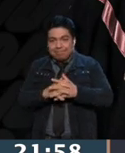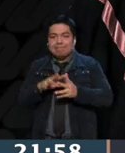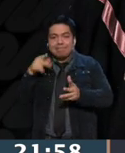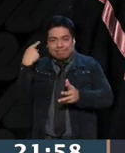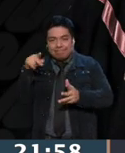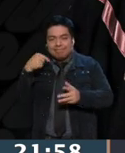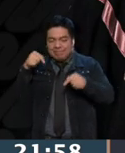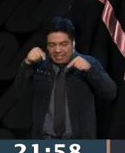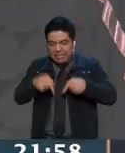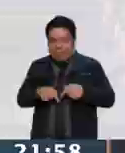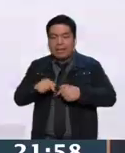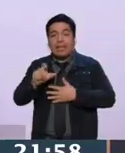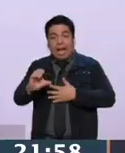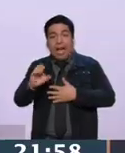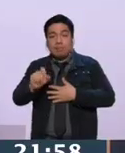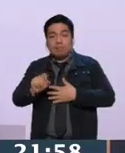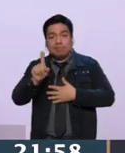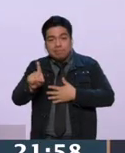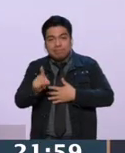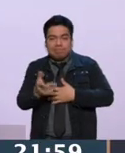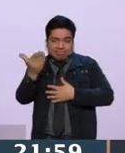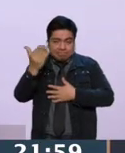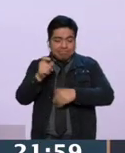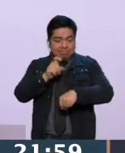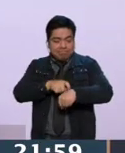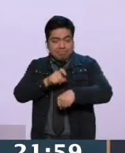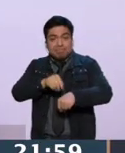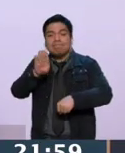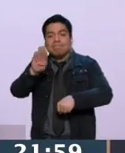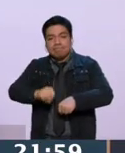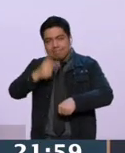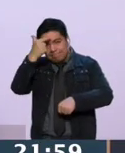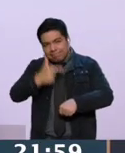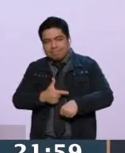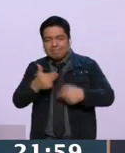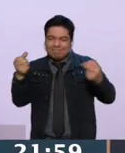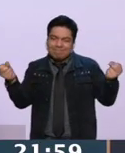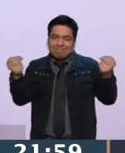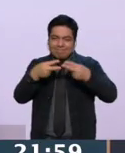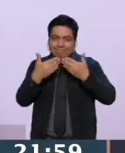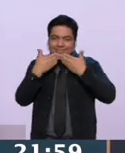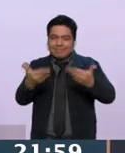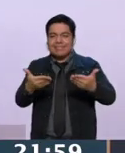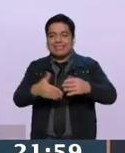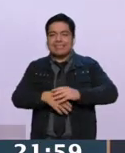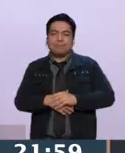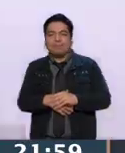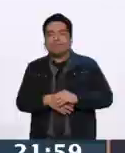producción original de Capital 21. Yo lo espero mañana en punto de las 9. No lo sabe, se va a poner bueno.